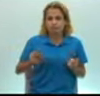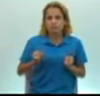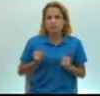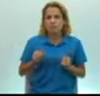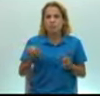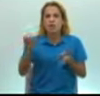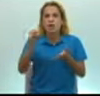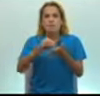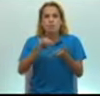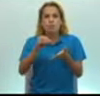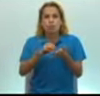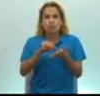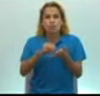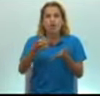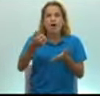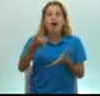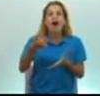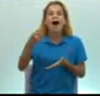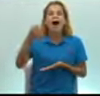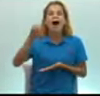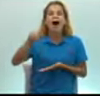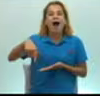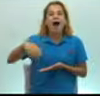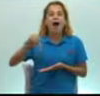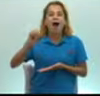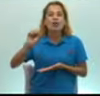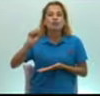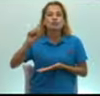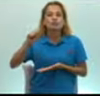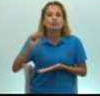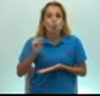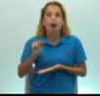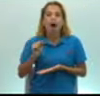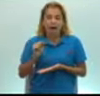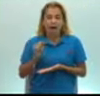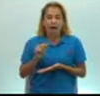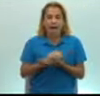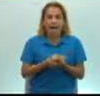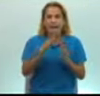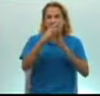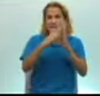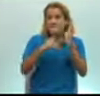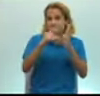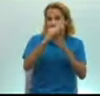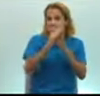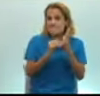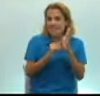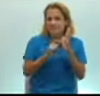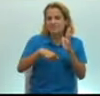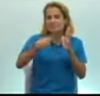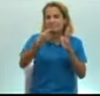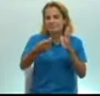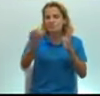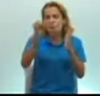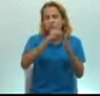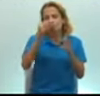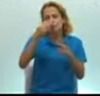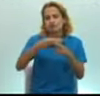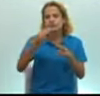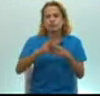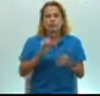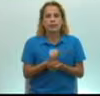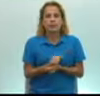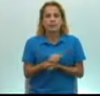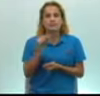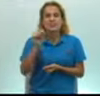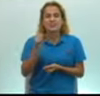se denominó agosto, en su memoria. Después de la muerte de Octavio, un emperador tras otro sucedió